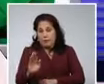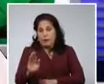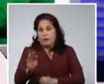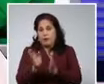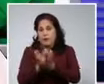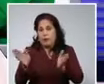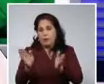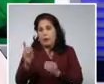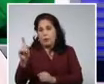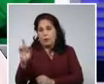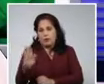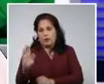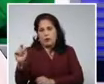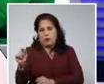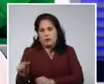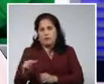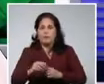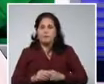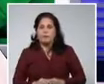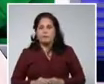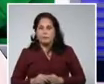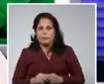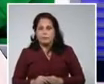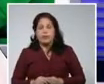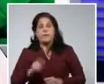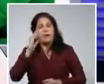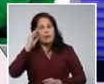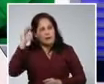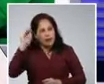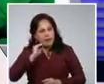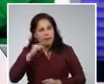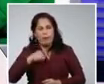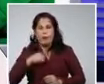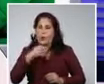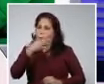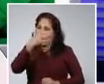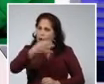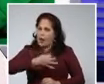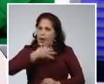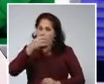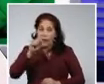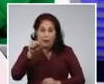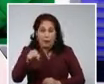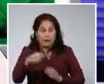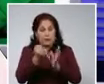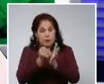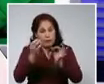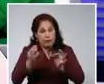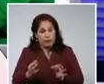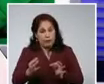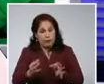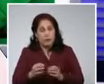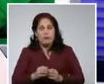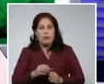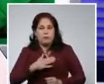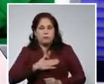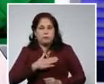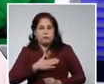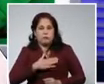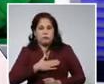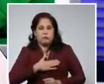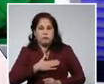del Padrón 1, aunque como siempre digo, es donde se diagnostican o a donde pertenecen,